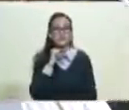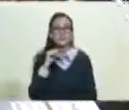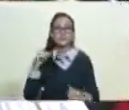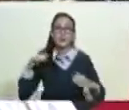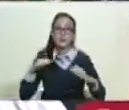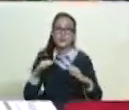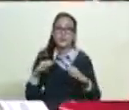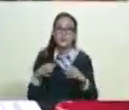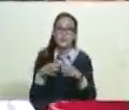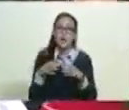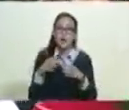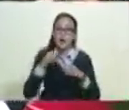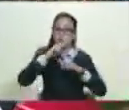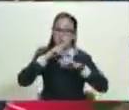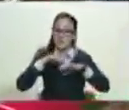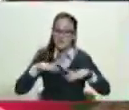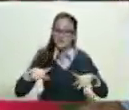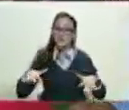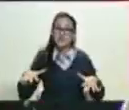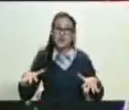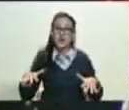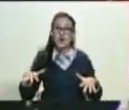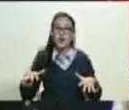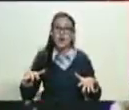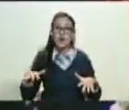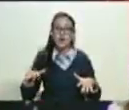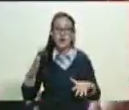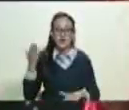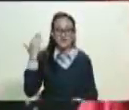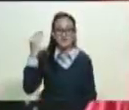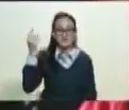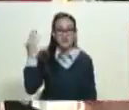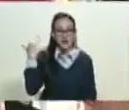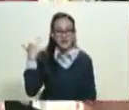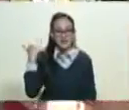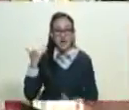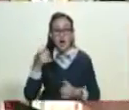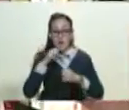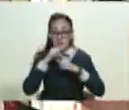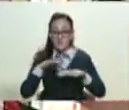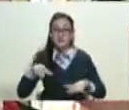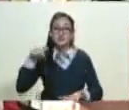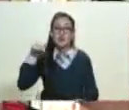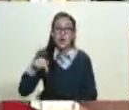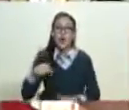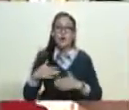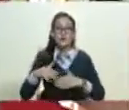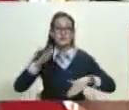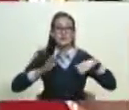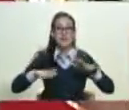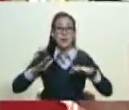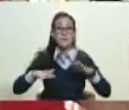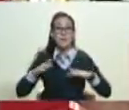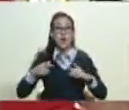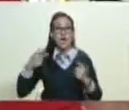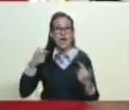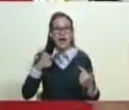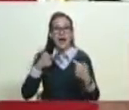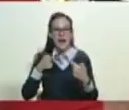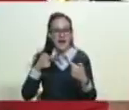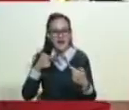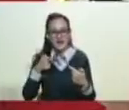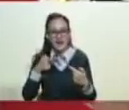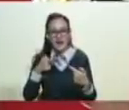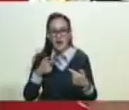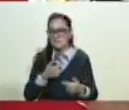que, así como dio la bendición al pacto de Punto Fijo, dio la bendición hoy a los tambores de la guerra, le decimos que